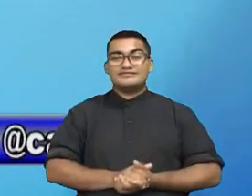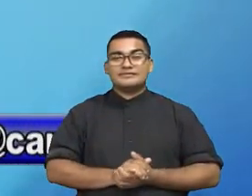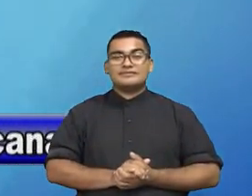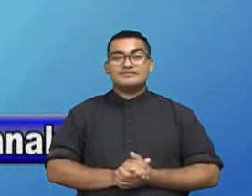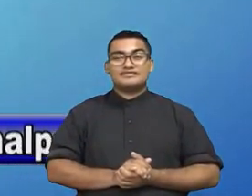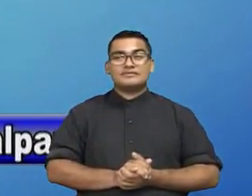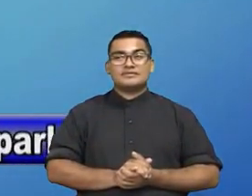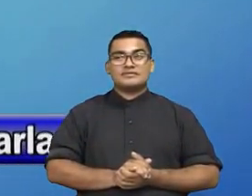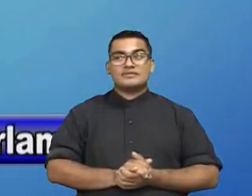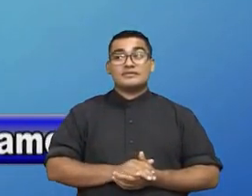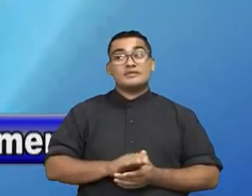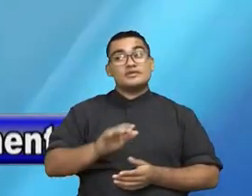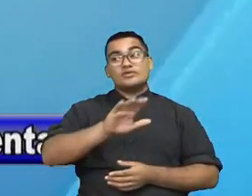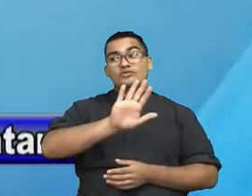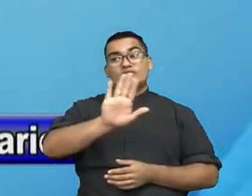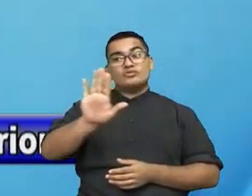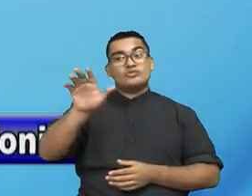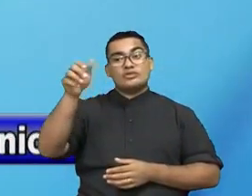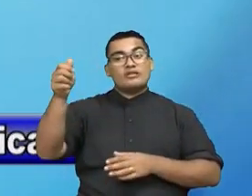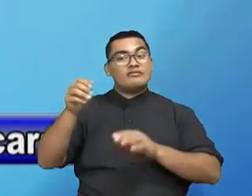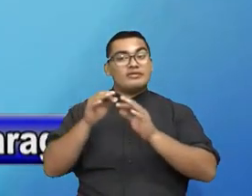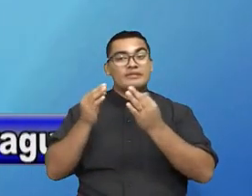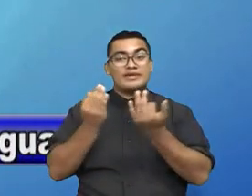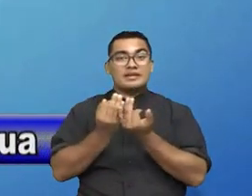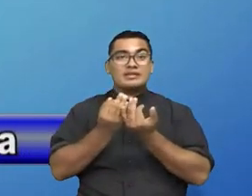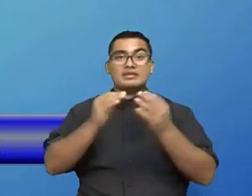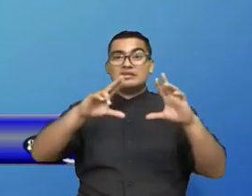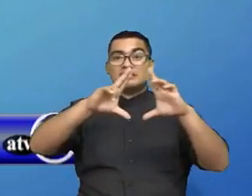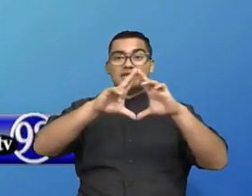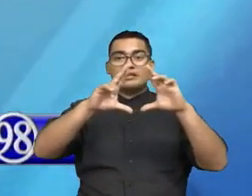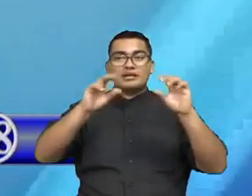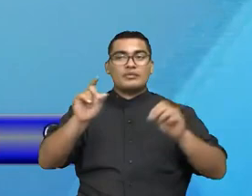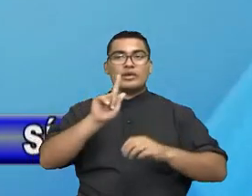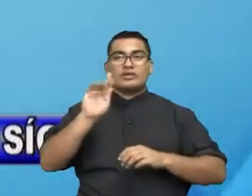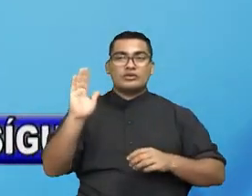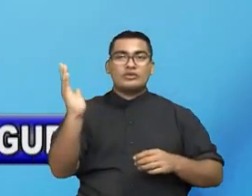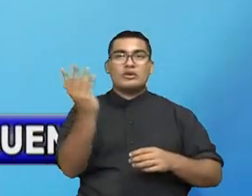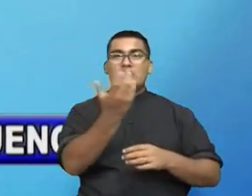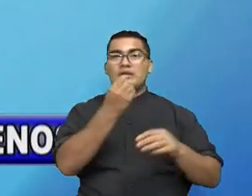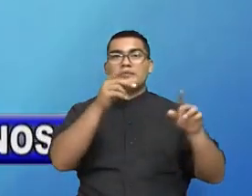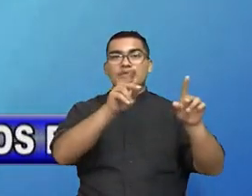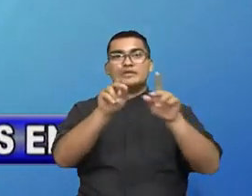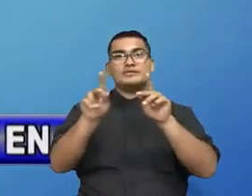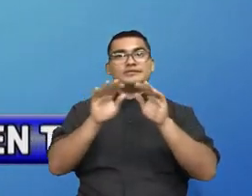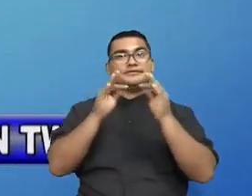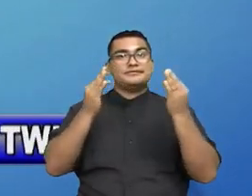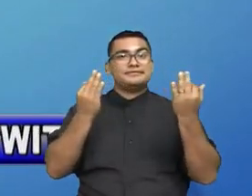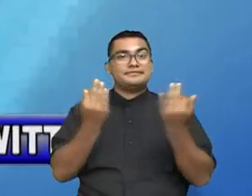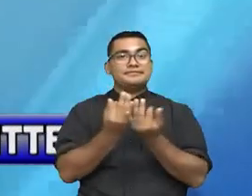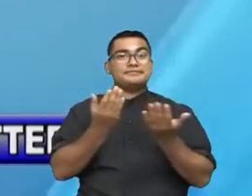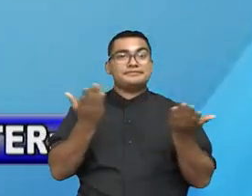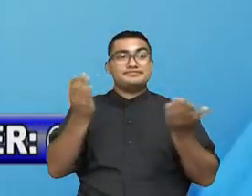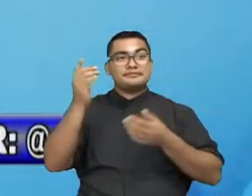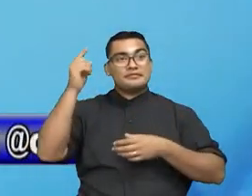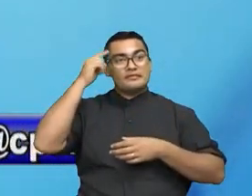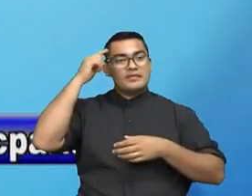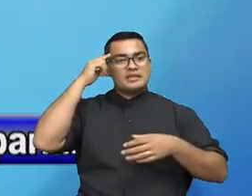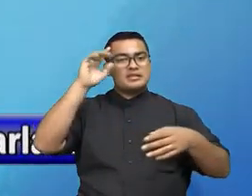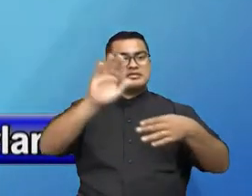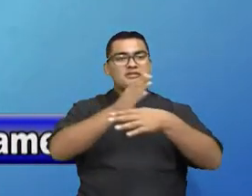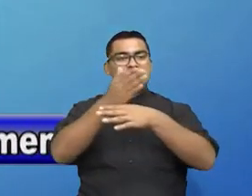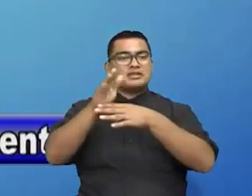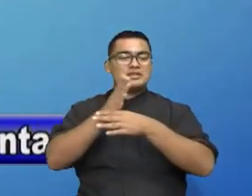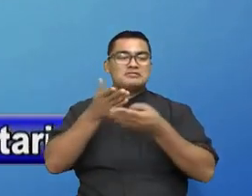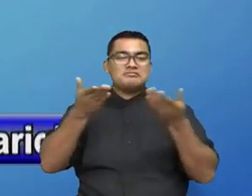al resto de su familia, porque en Nicaragua todos somos familia. Y si pensamos distinto, la